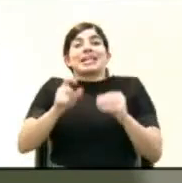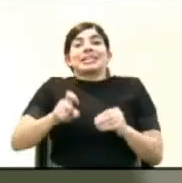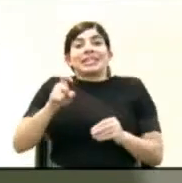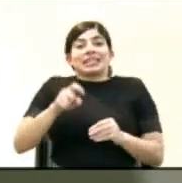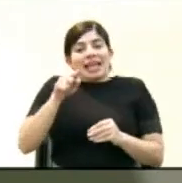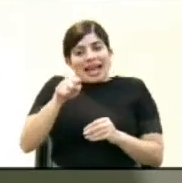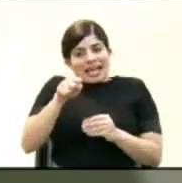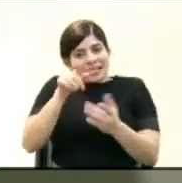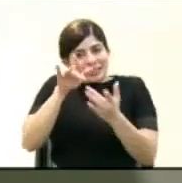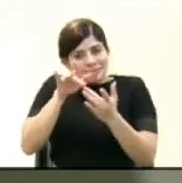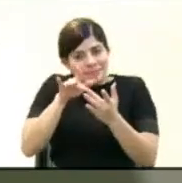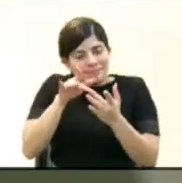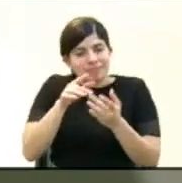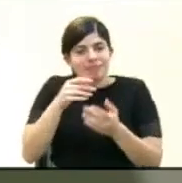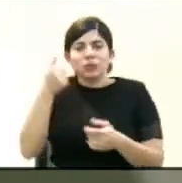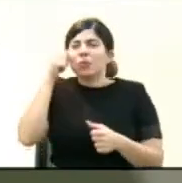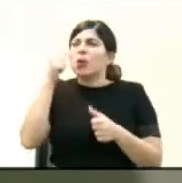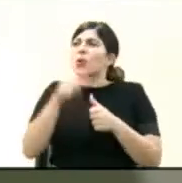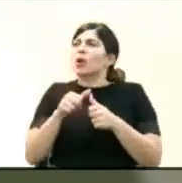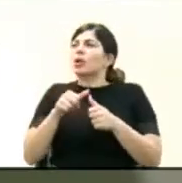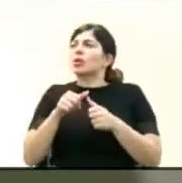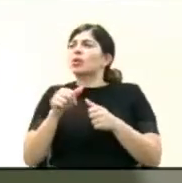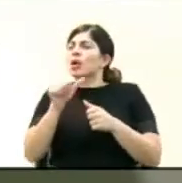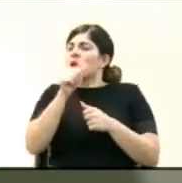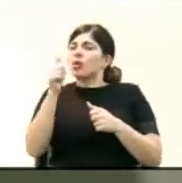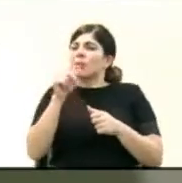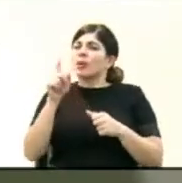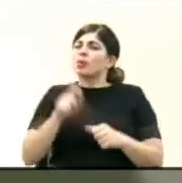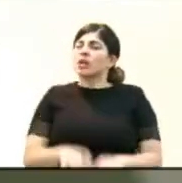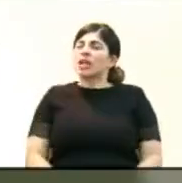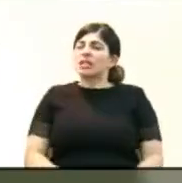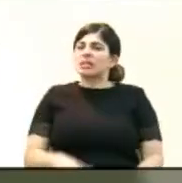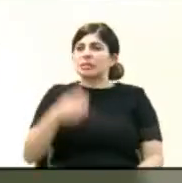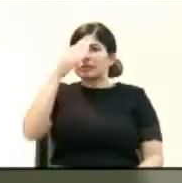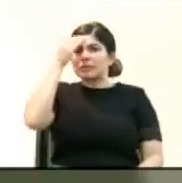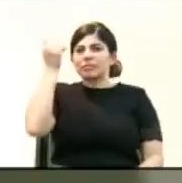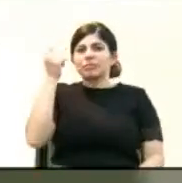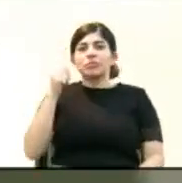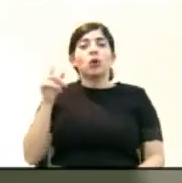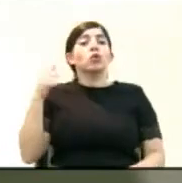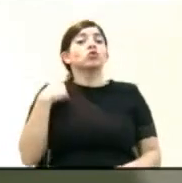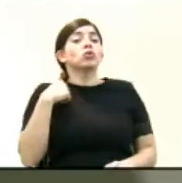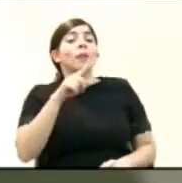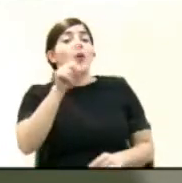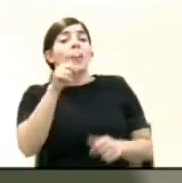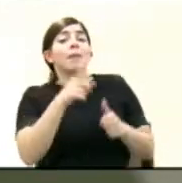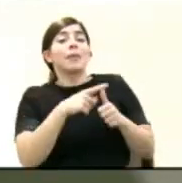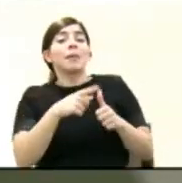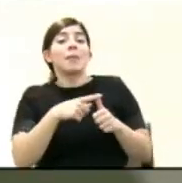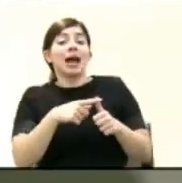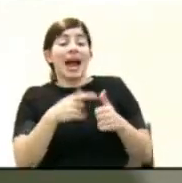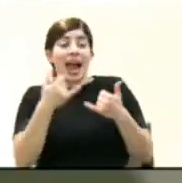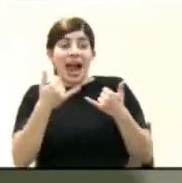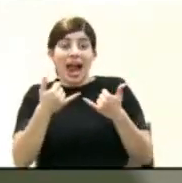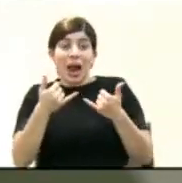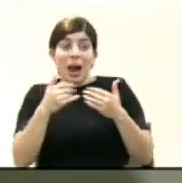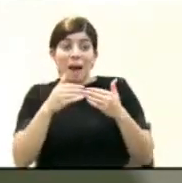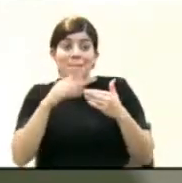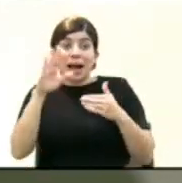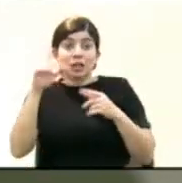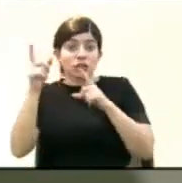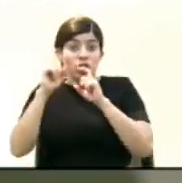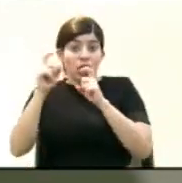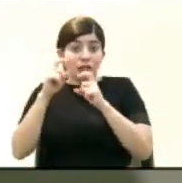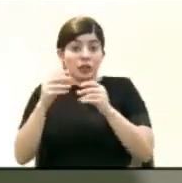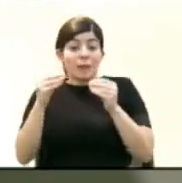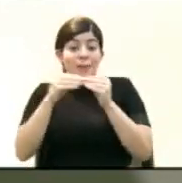necesitan. No recuerdo cuál era la otra pregunta, no la capté. Les consultaba primero, en el caso ahora que tenemos más donaciones y